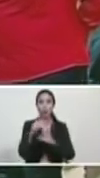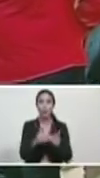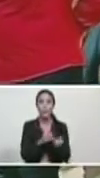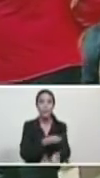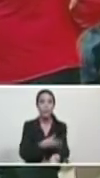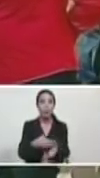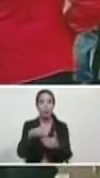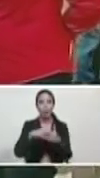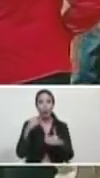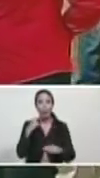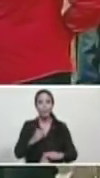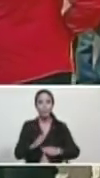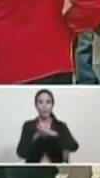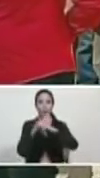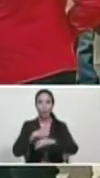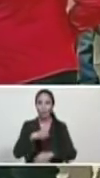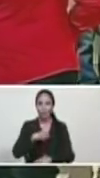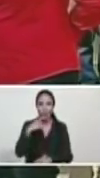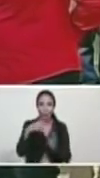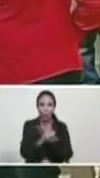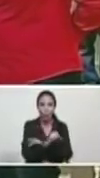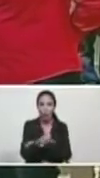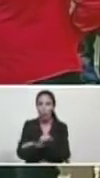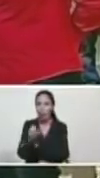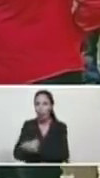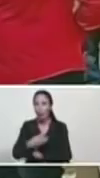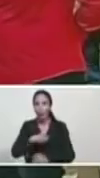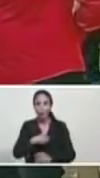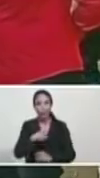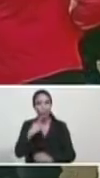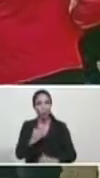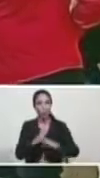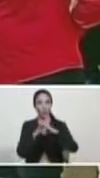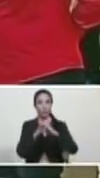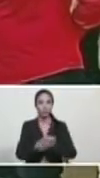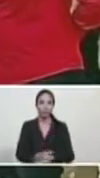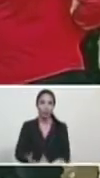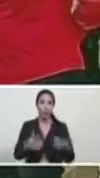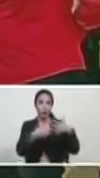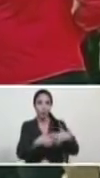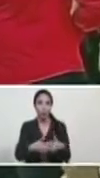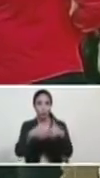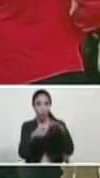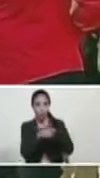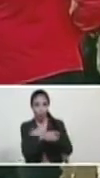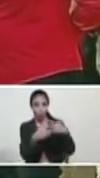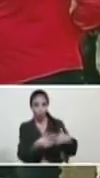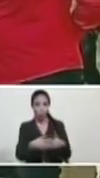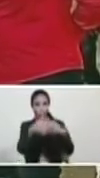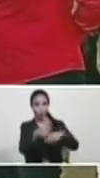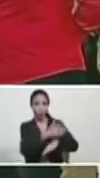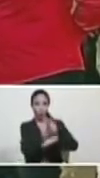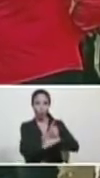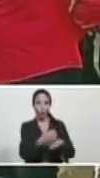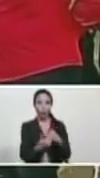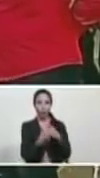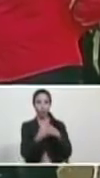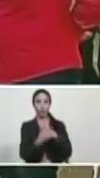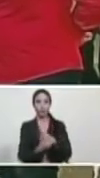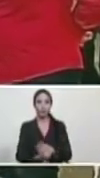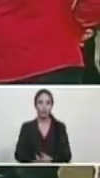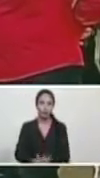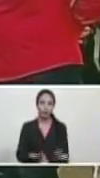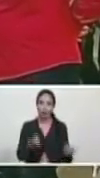5.000 millones de dólares nos tiene secuestrados el gobierno de Donald Trump en el mundo, que era para traer lo que llamados